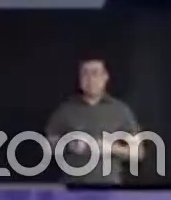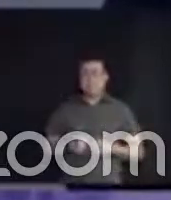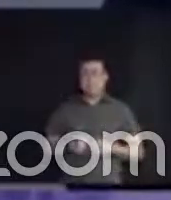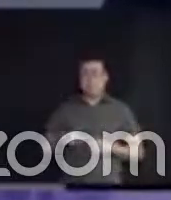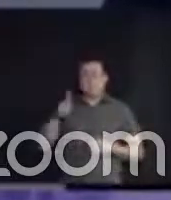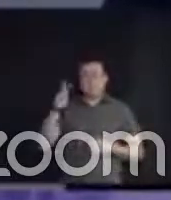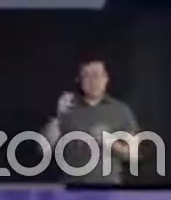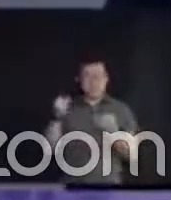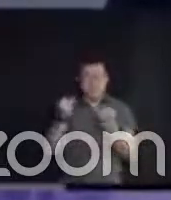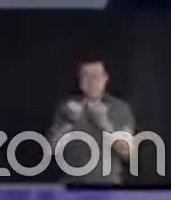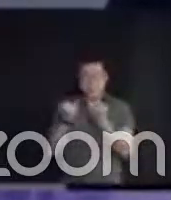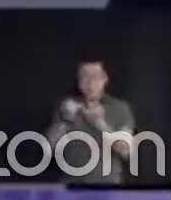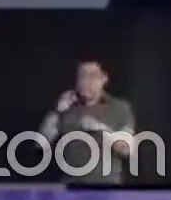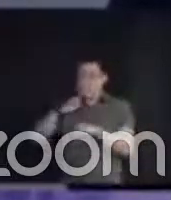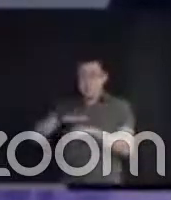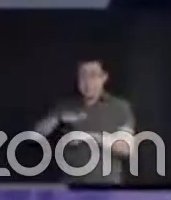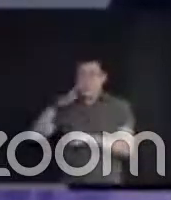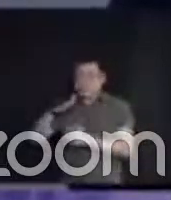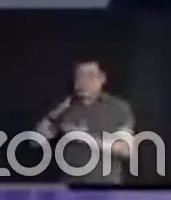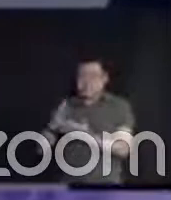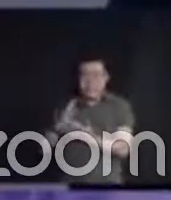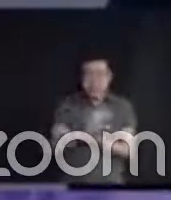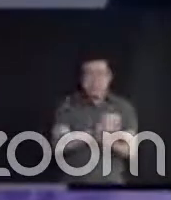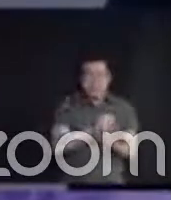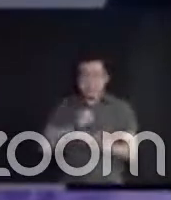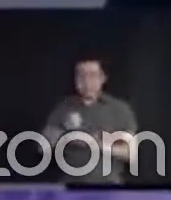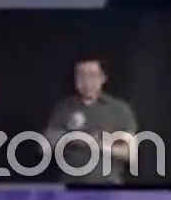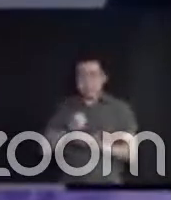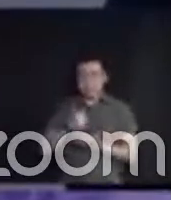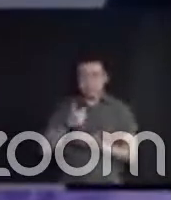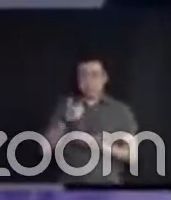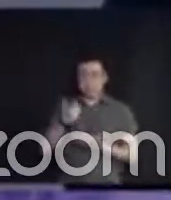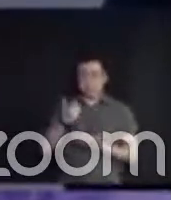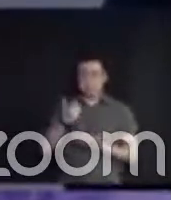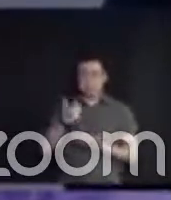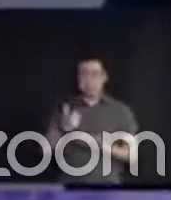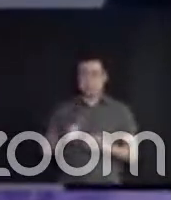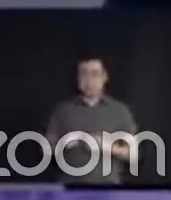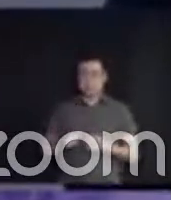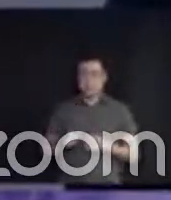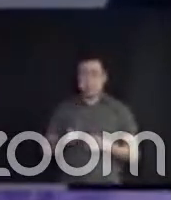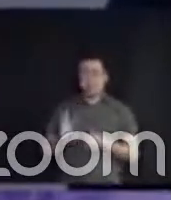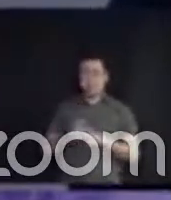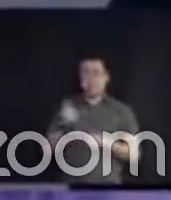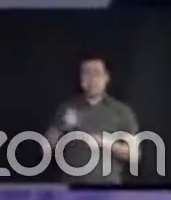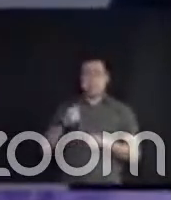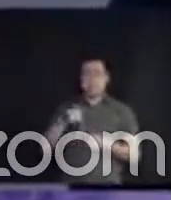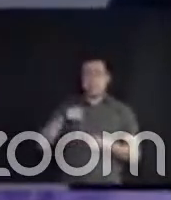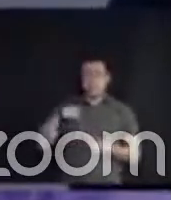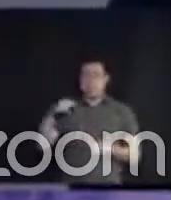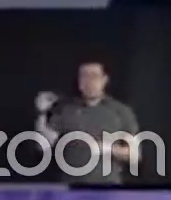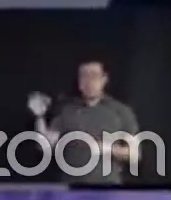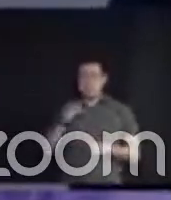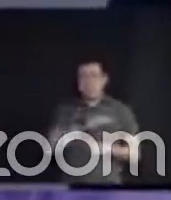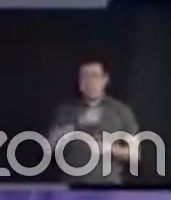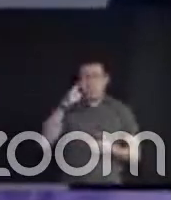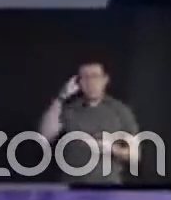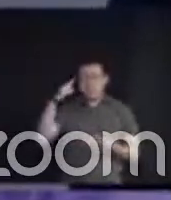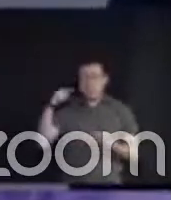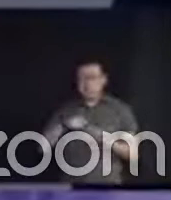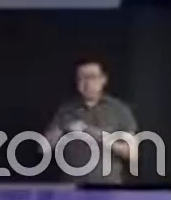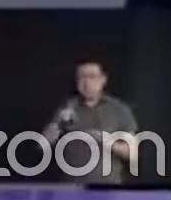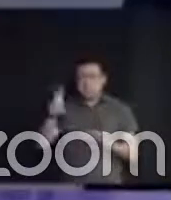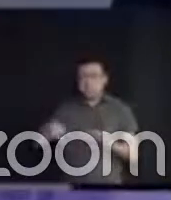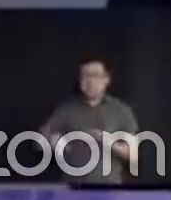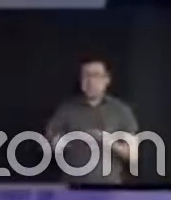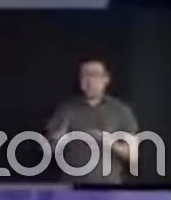que más ganancias he tenido, porque he tenido fe que a través de todo lo que